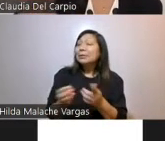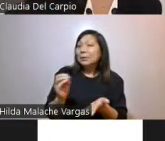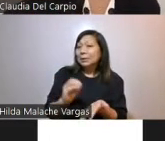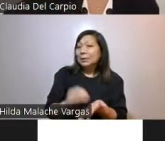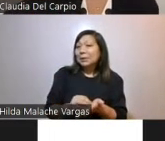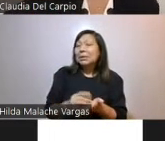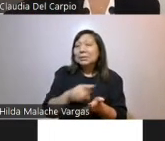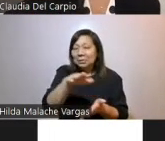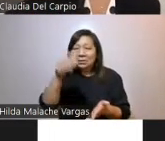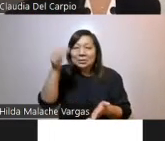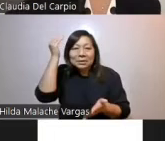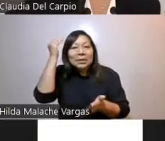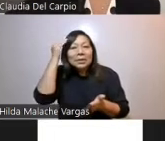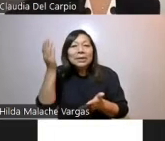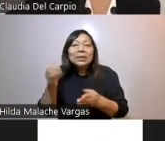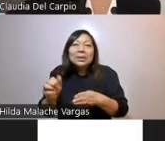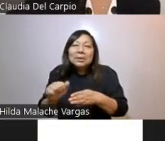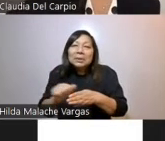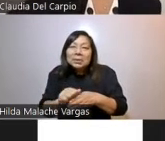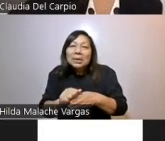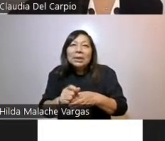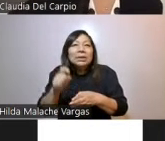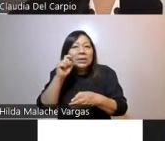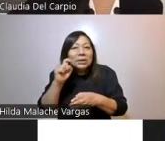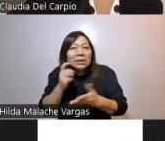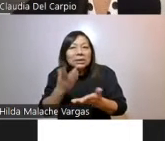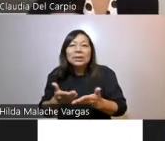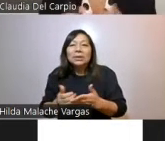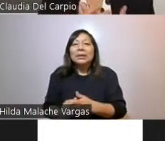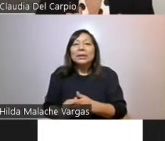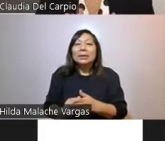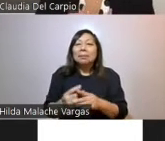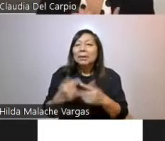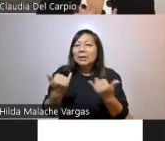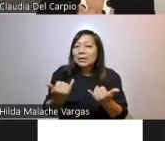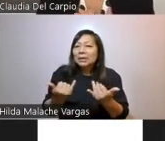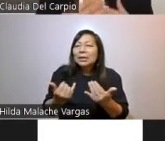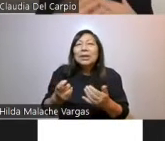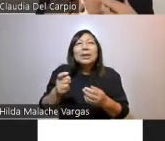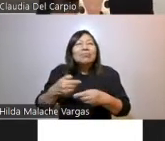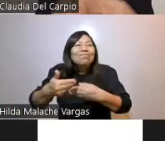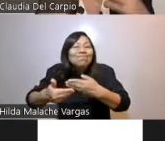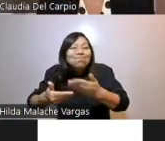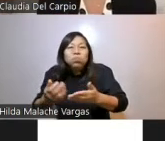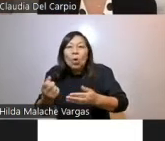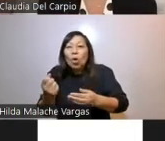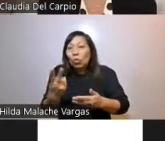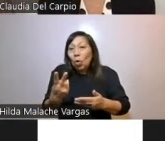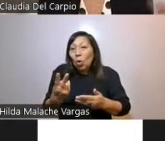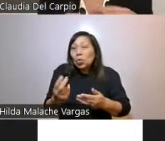bueno, ya sabemos que las prácticas sexuales aumentan el riesgo de ITS, y este es a través de relaciones sexuales entre 2 o